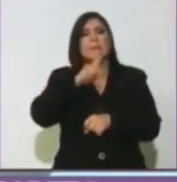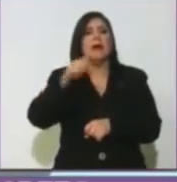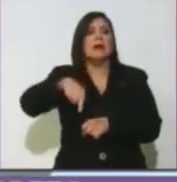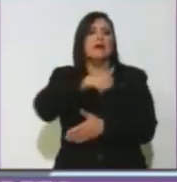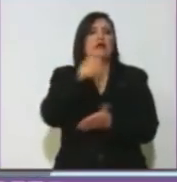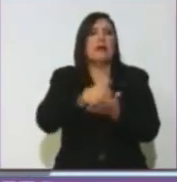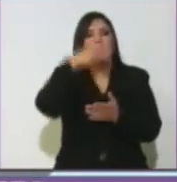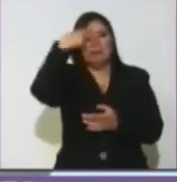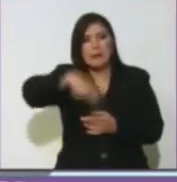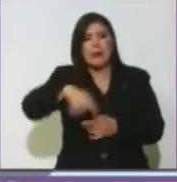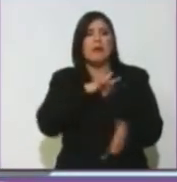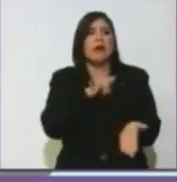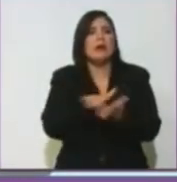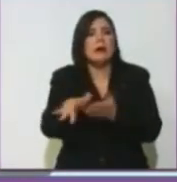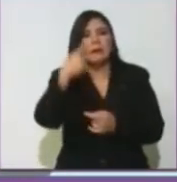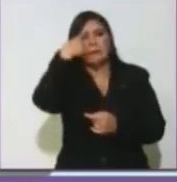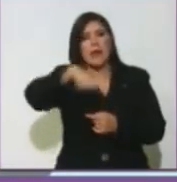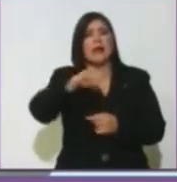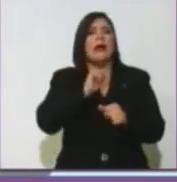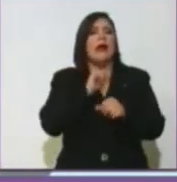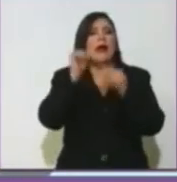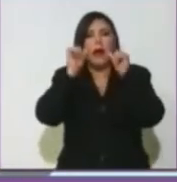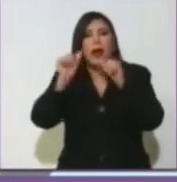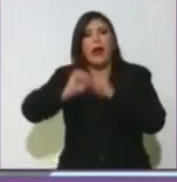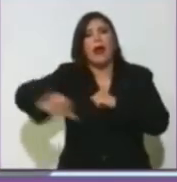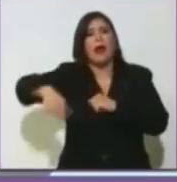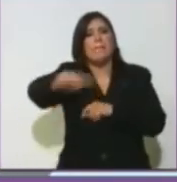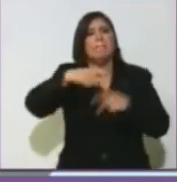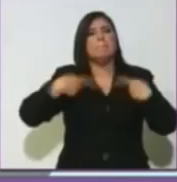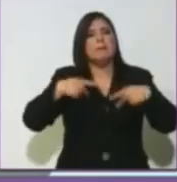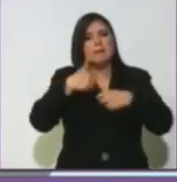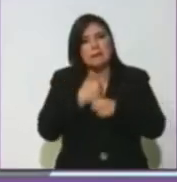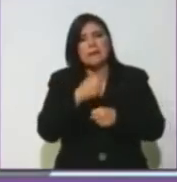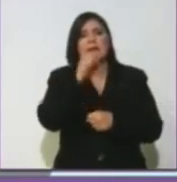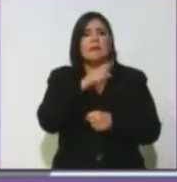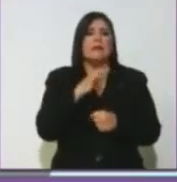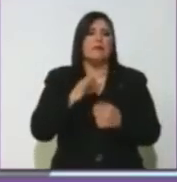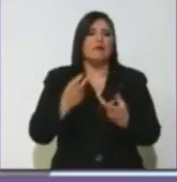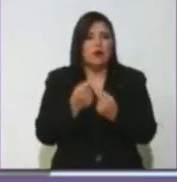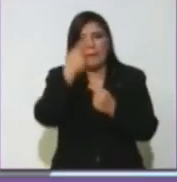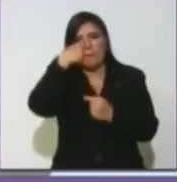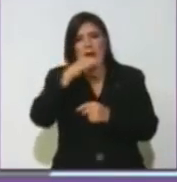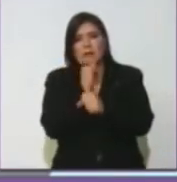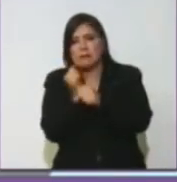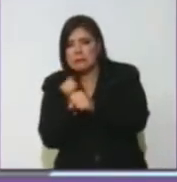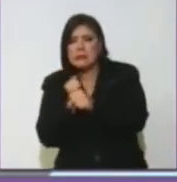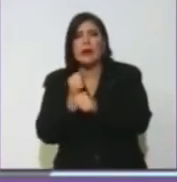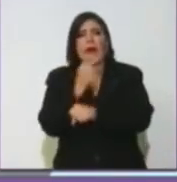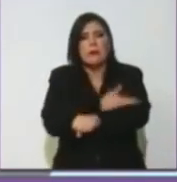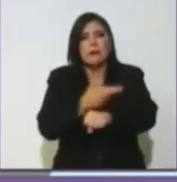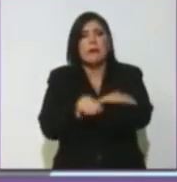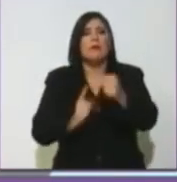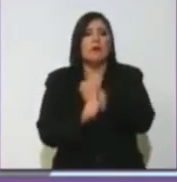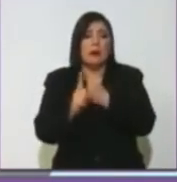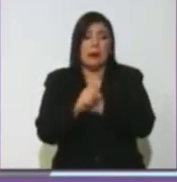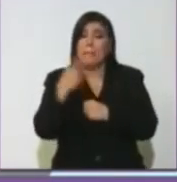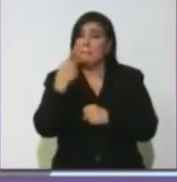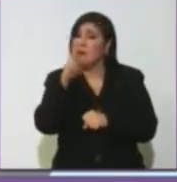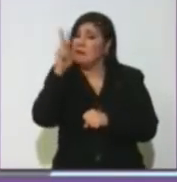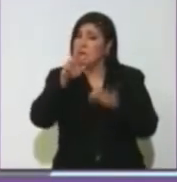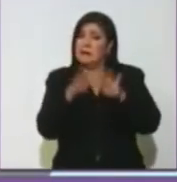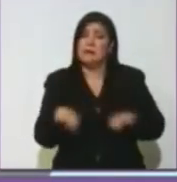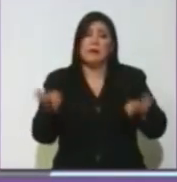atienda a las víctimas y que tenga capacidad de investigación para resolver los problemas pero un tema fundamental